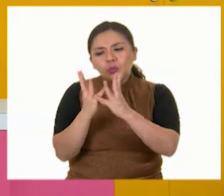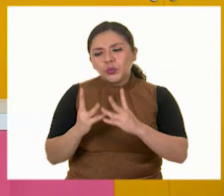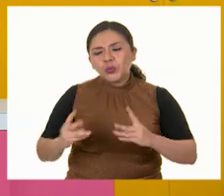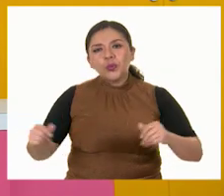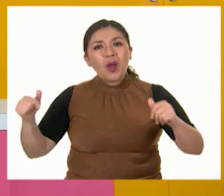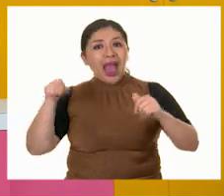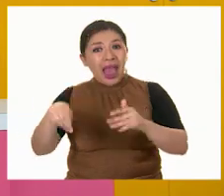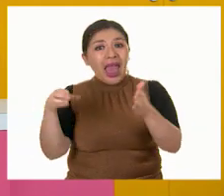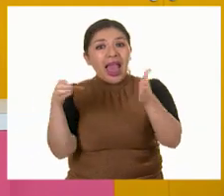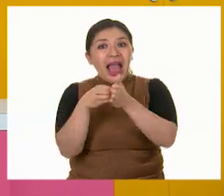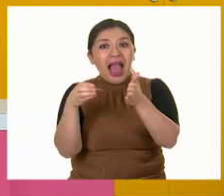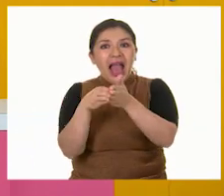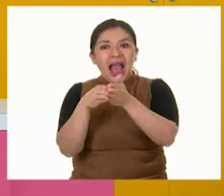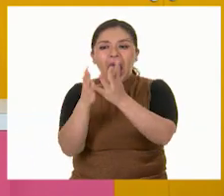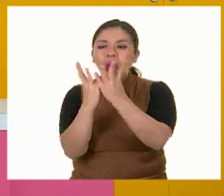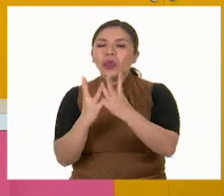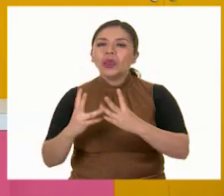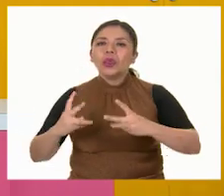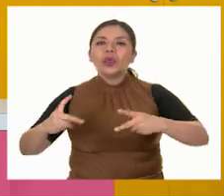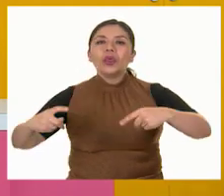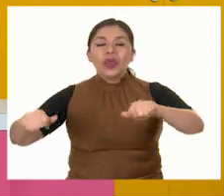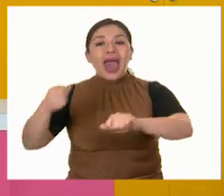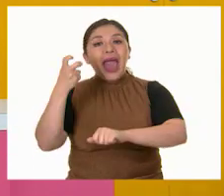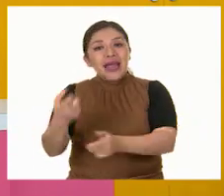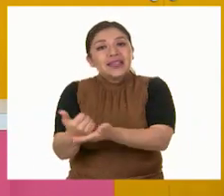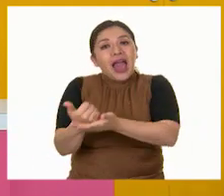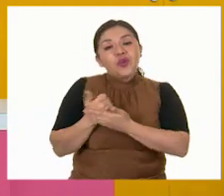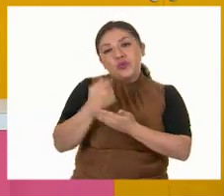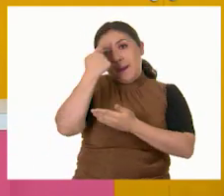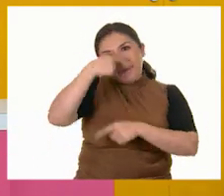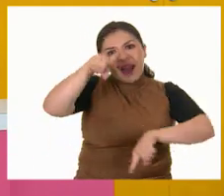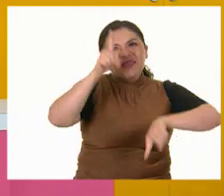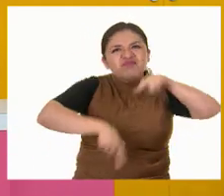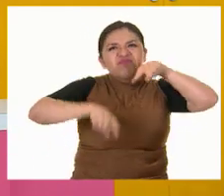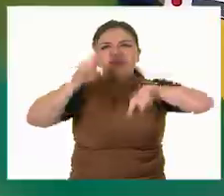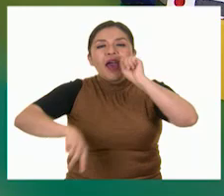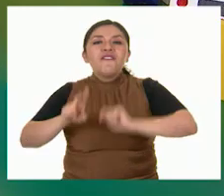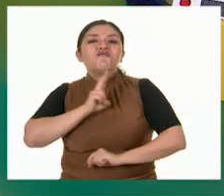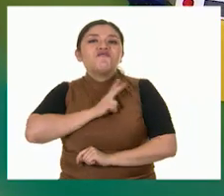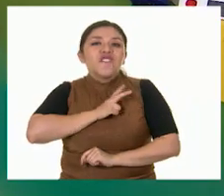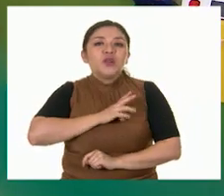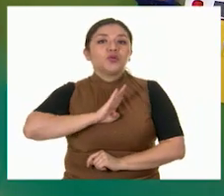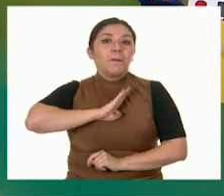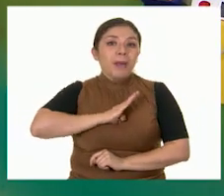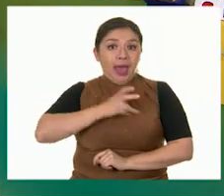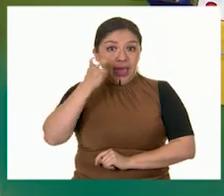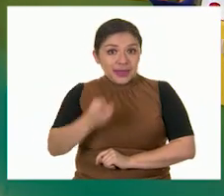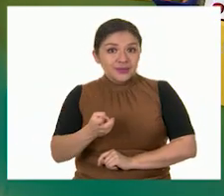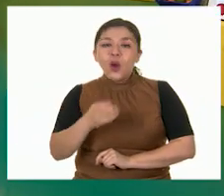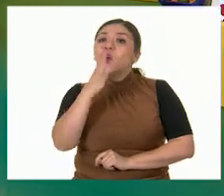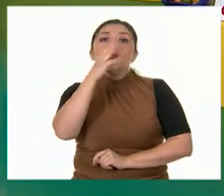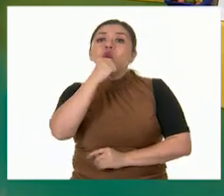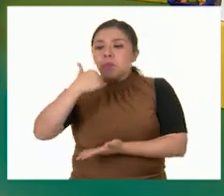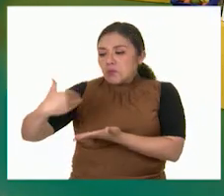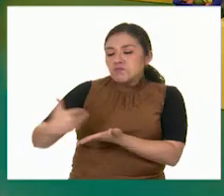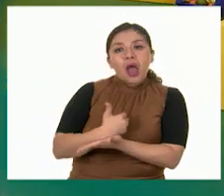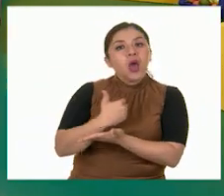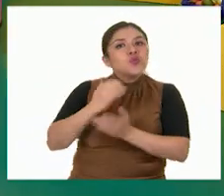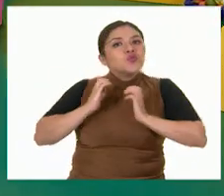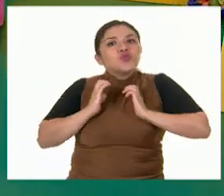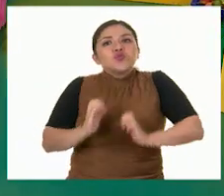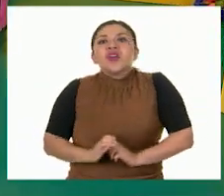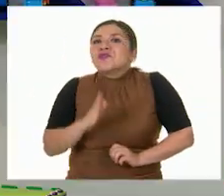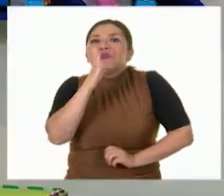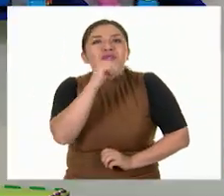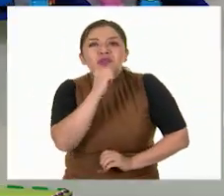estuche y entonces nos va a ayudar a romper los virus y las bacterias. Y entonces ellos ya no van a poder entrar a ningún